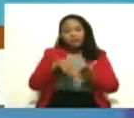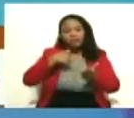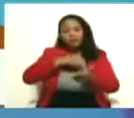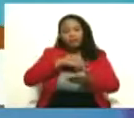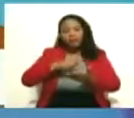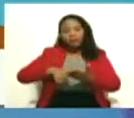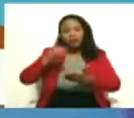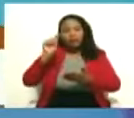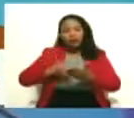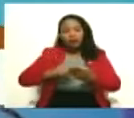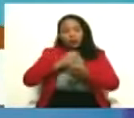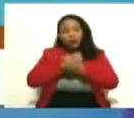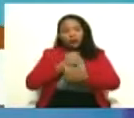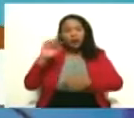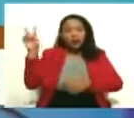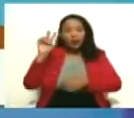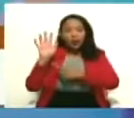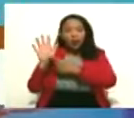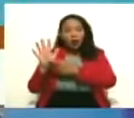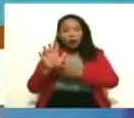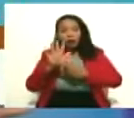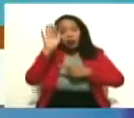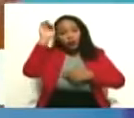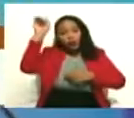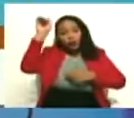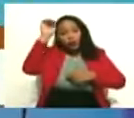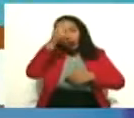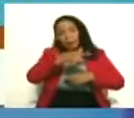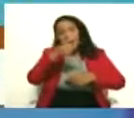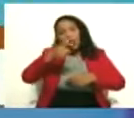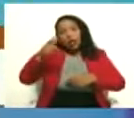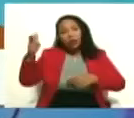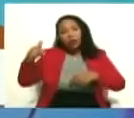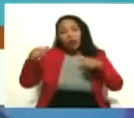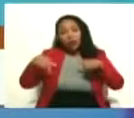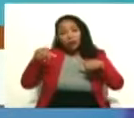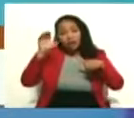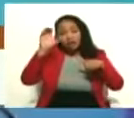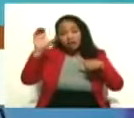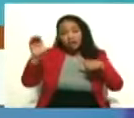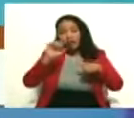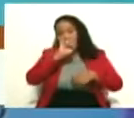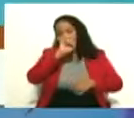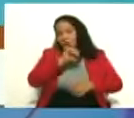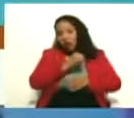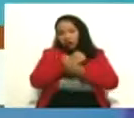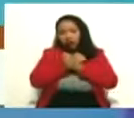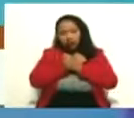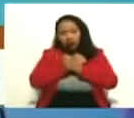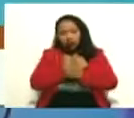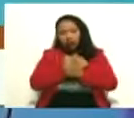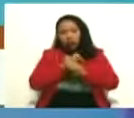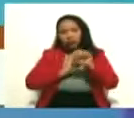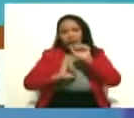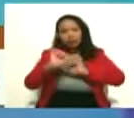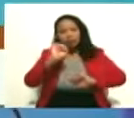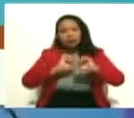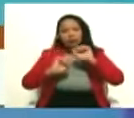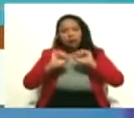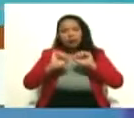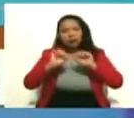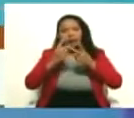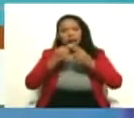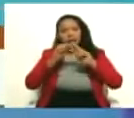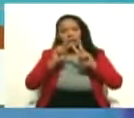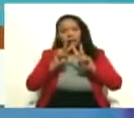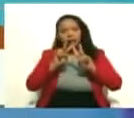por amor a Venezuela, el ejemplo a las futuras generaciones de que este país se ama y se ama defendiendo la paz y el